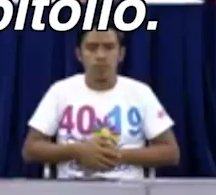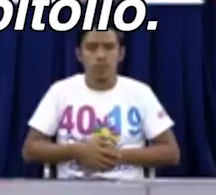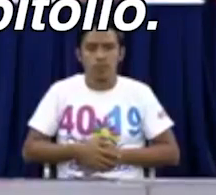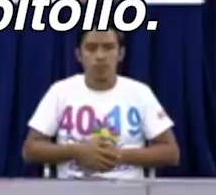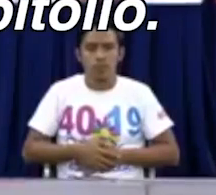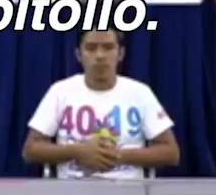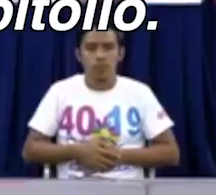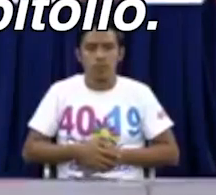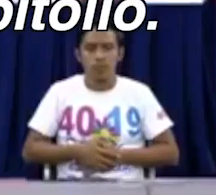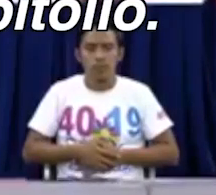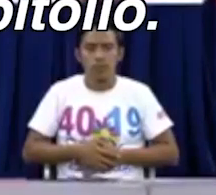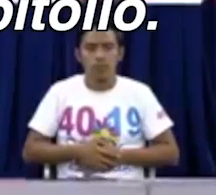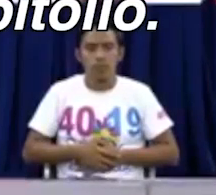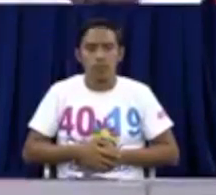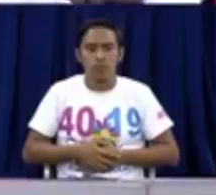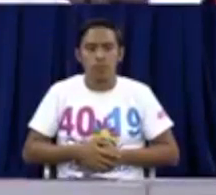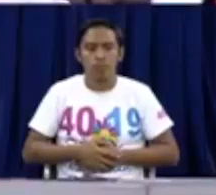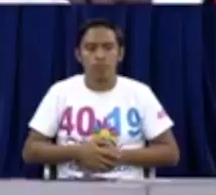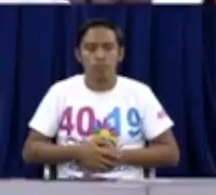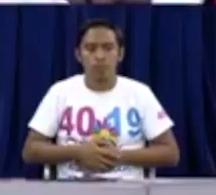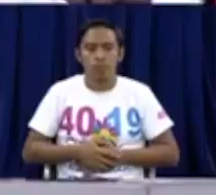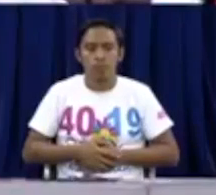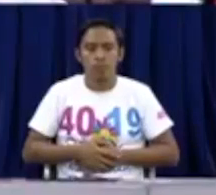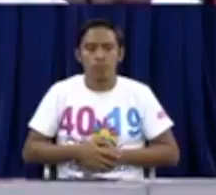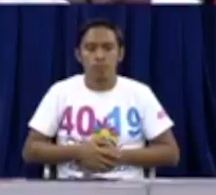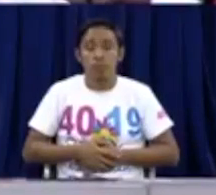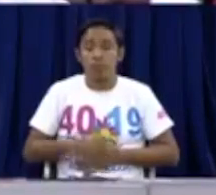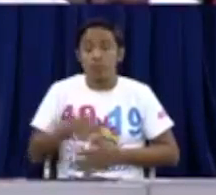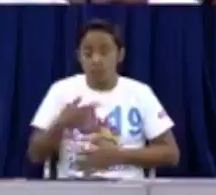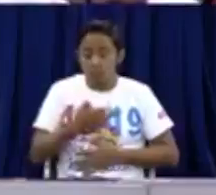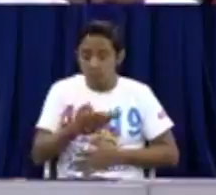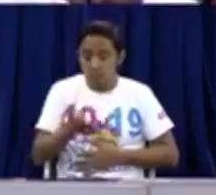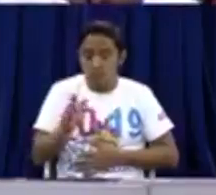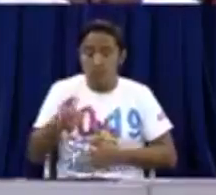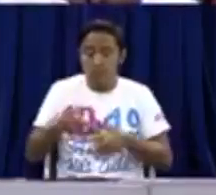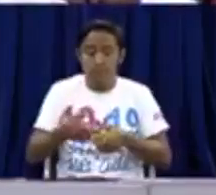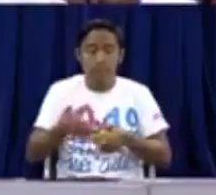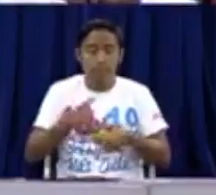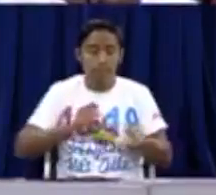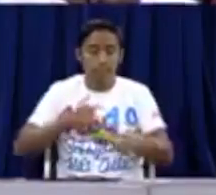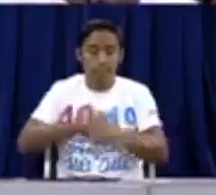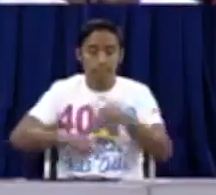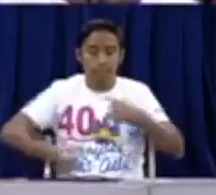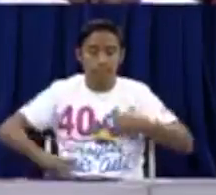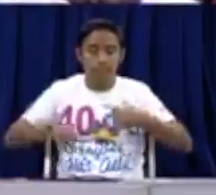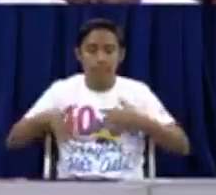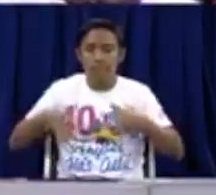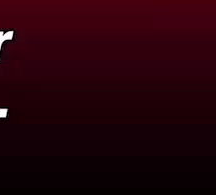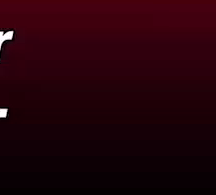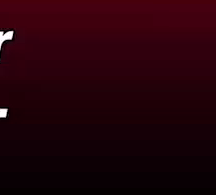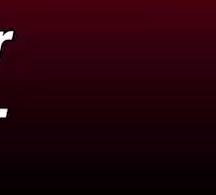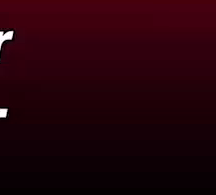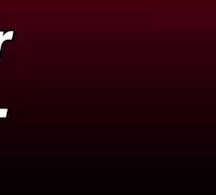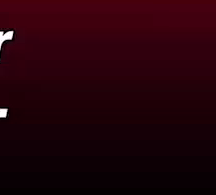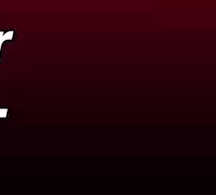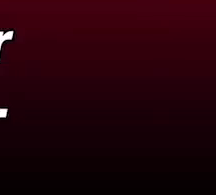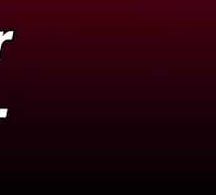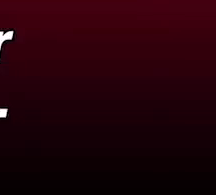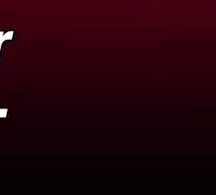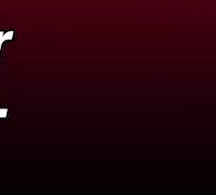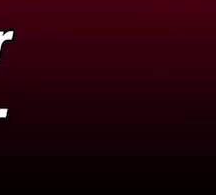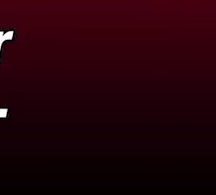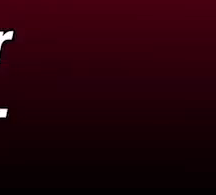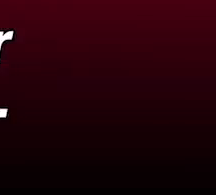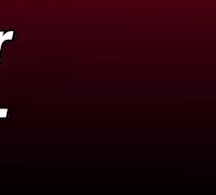a ministry in your capital. Ralph, creo que ya establecieron el ministerio y no te avisaron. Me